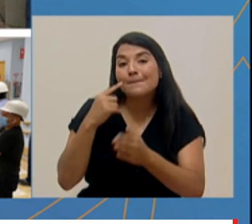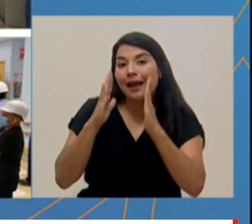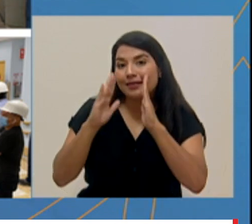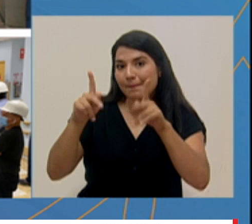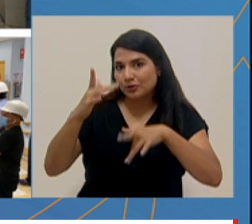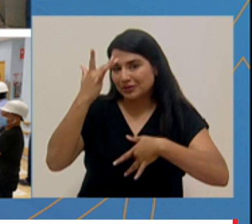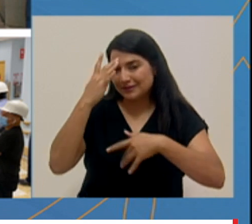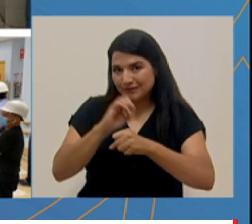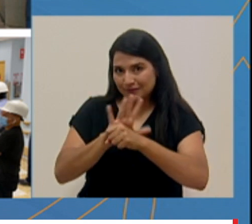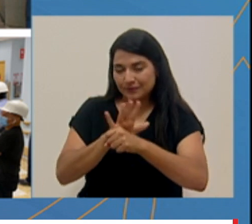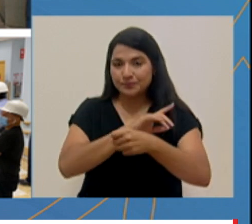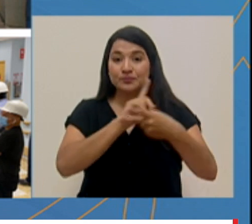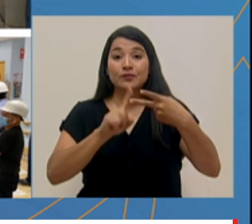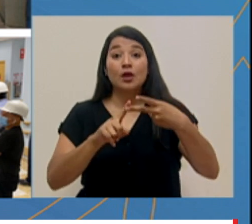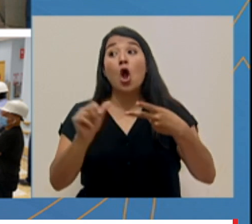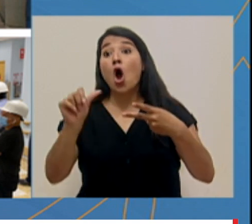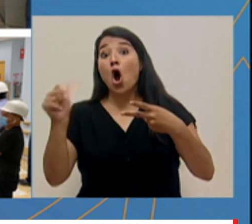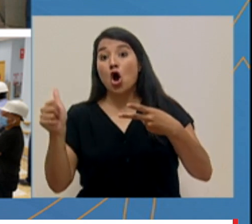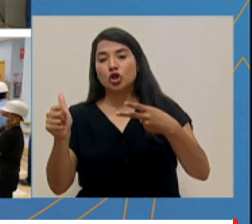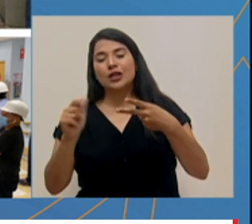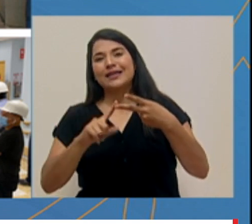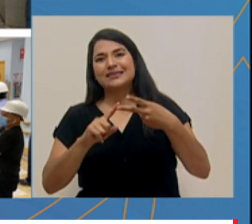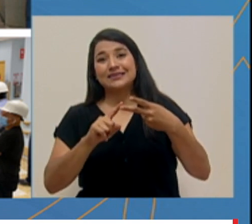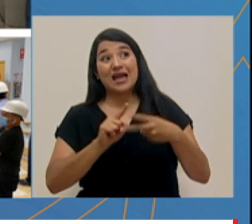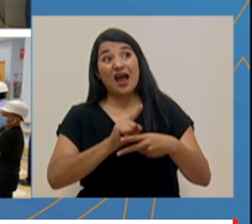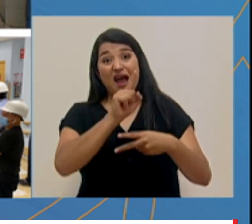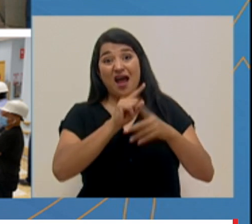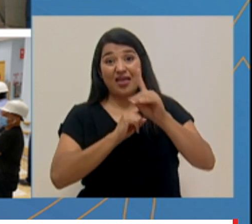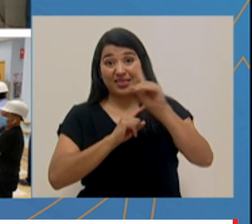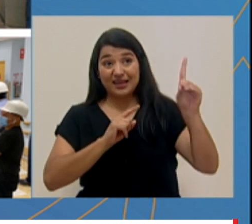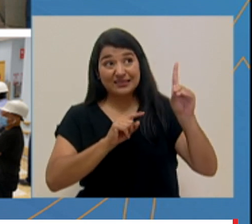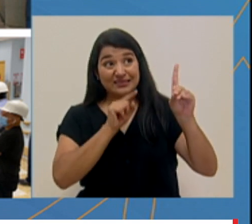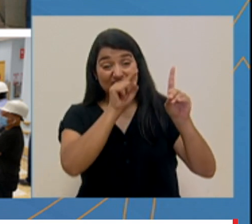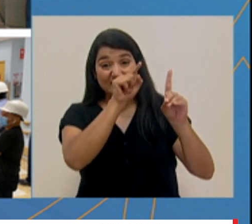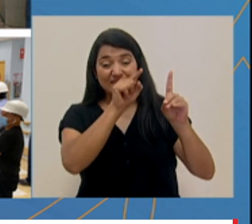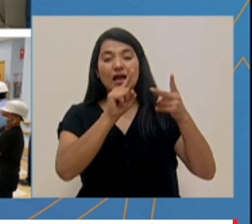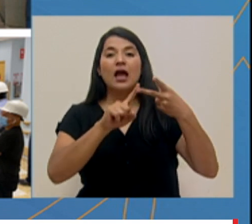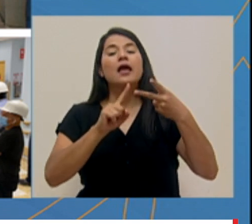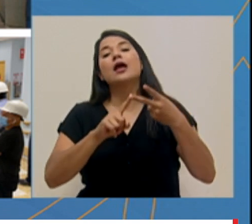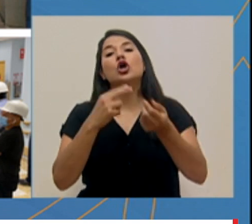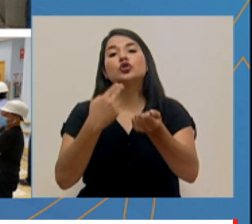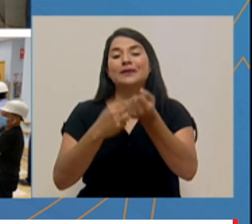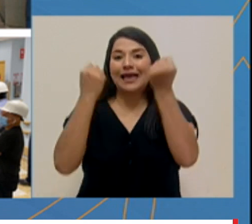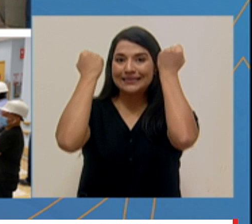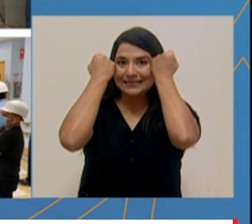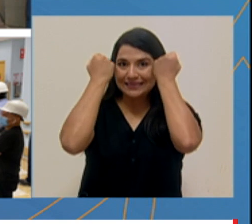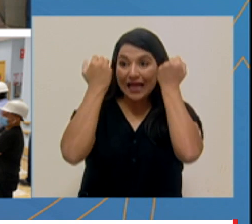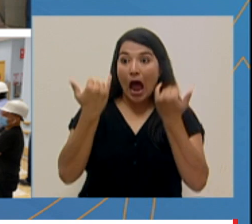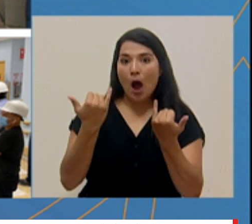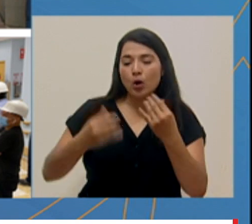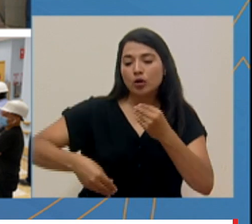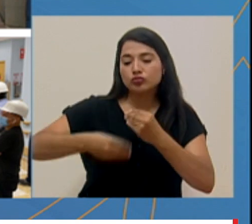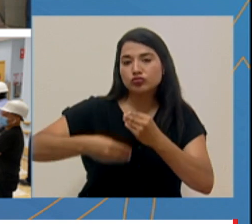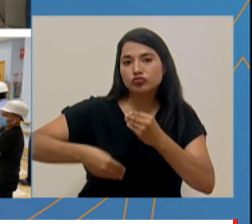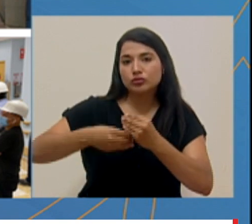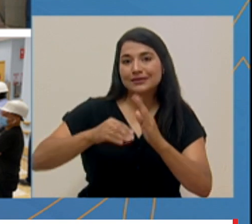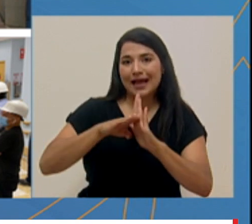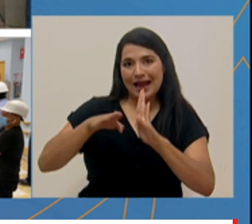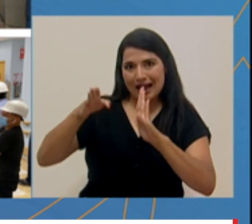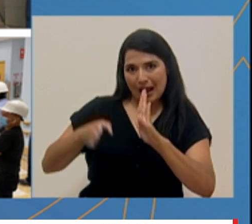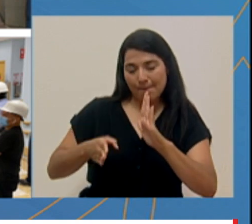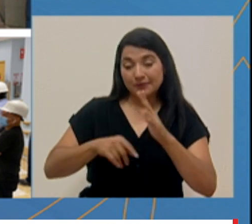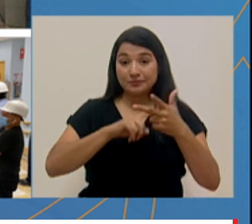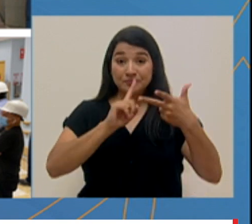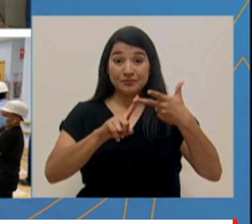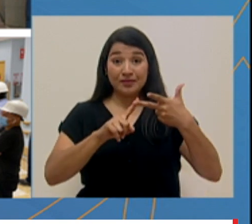una del hospital psiquiátrico, donde se están ampliando las camas hospitalarias en ese momento. Y abajo a la derecha se ve